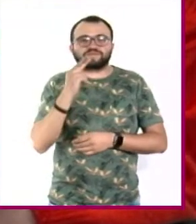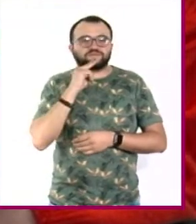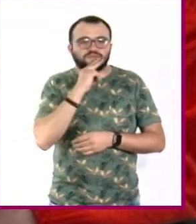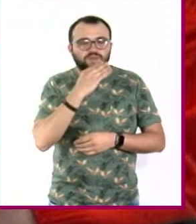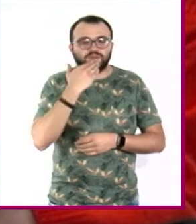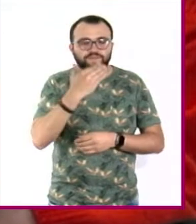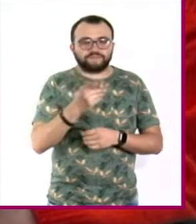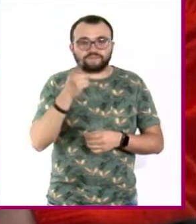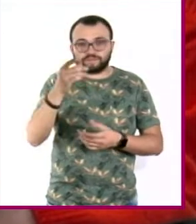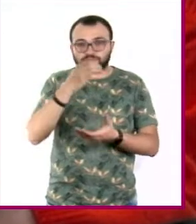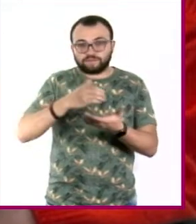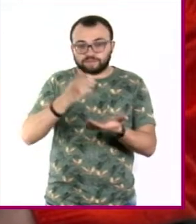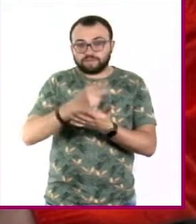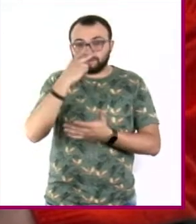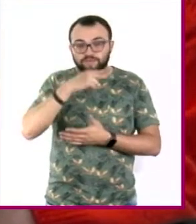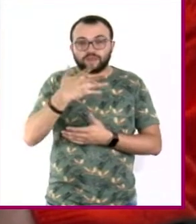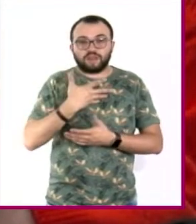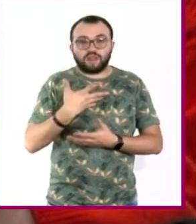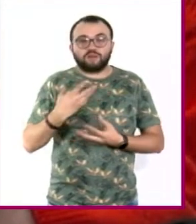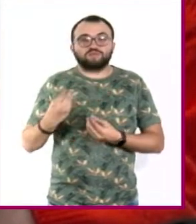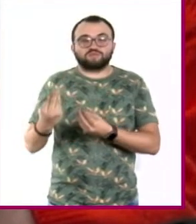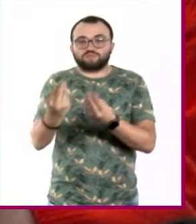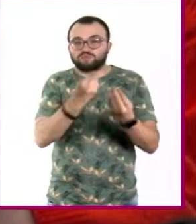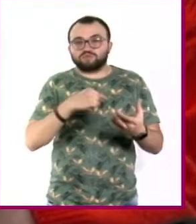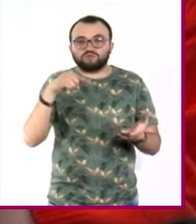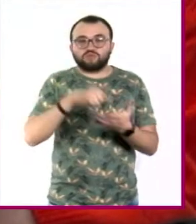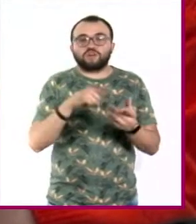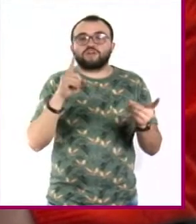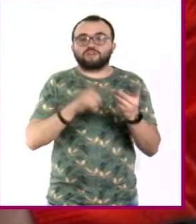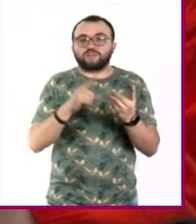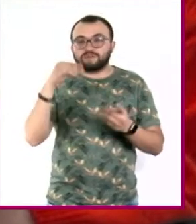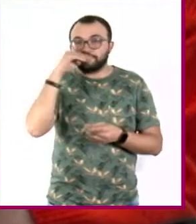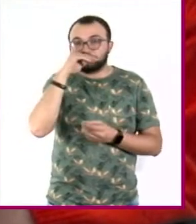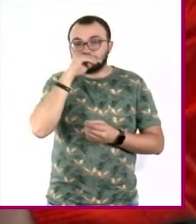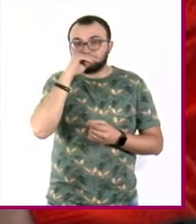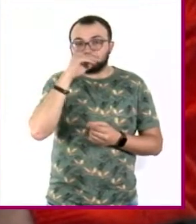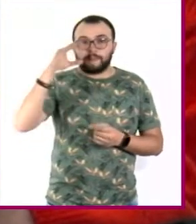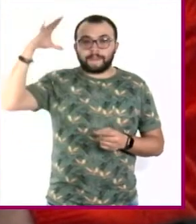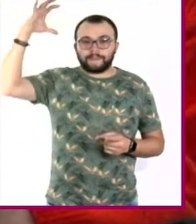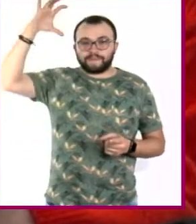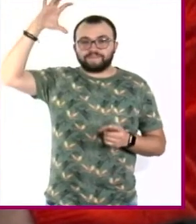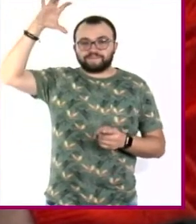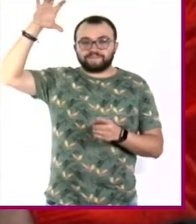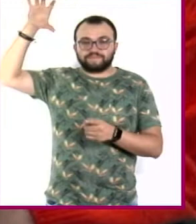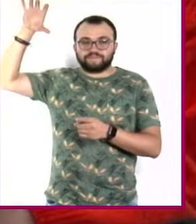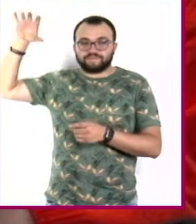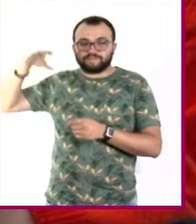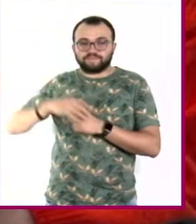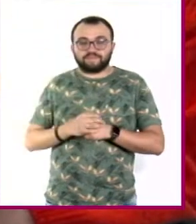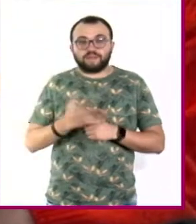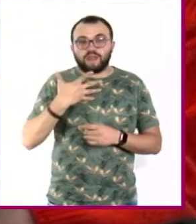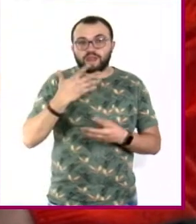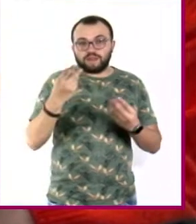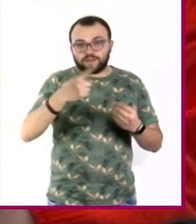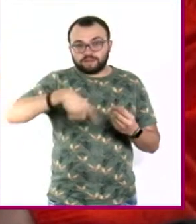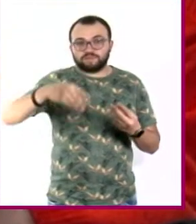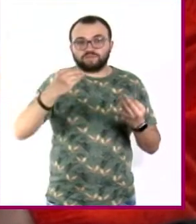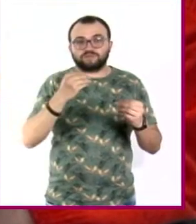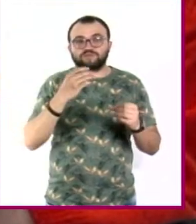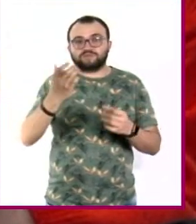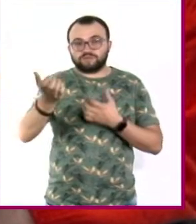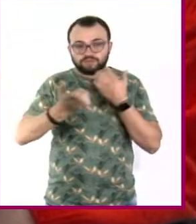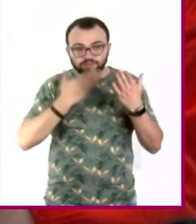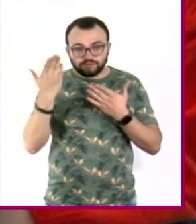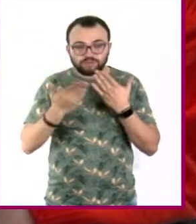Ciudad de México cuenta con muchas áreas de conectividad gratuita a nivel mundial. Esto permite a muchos estudiantes y